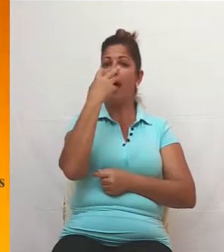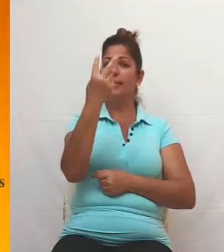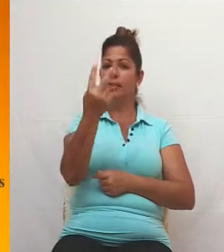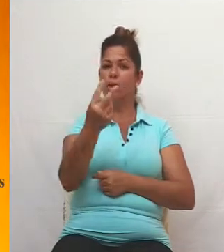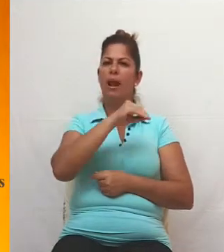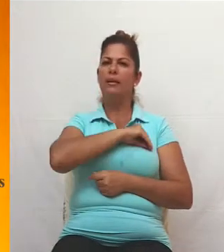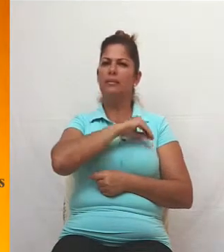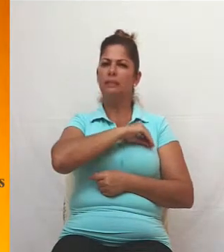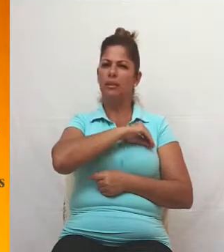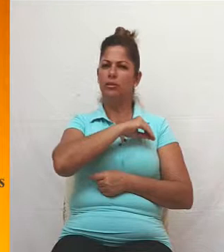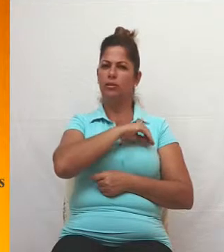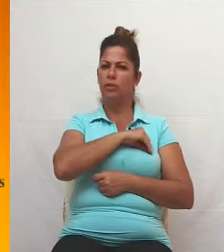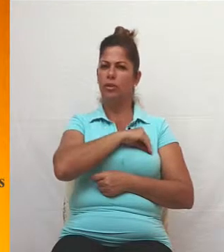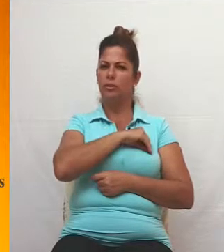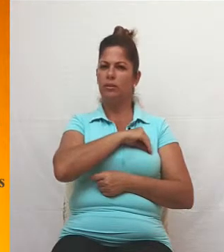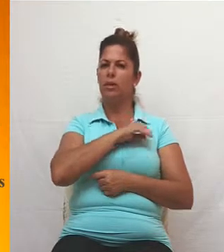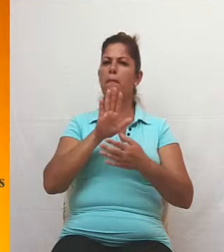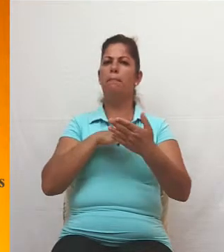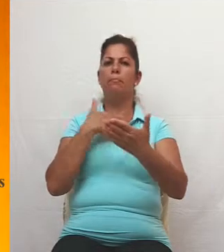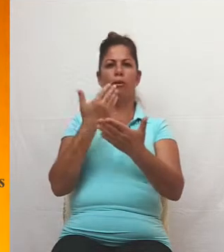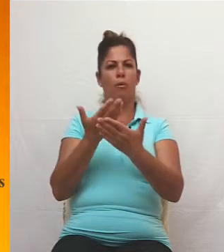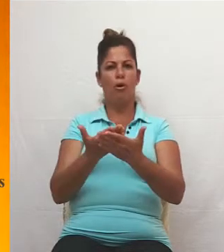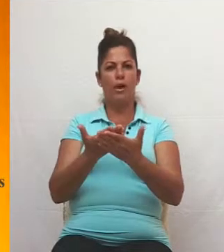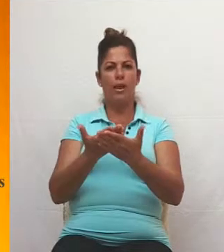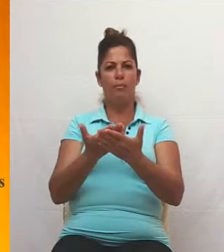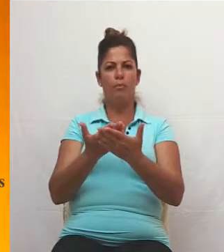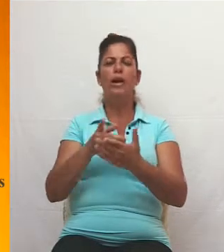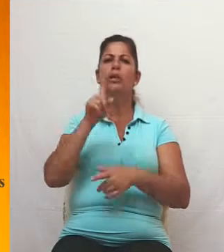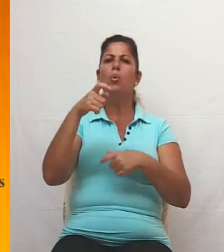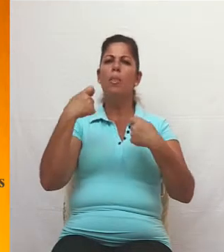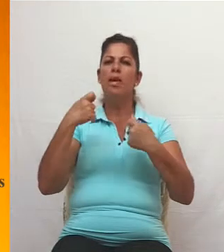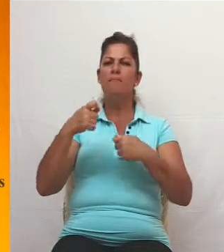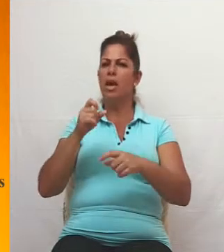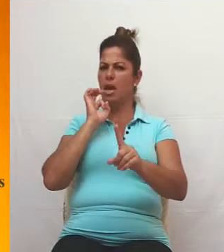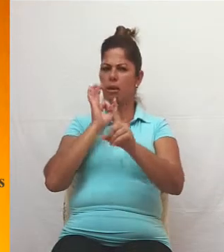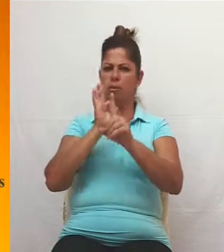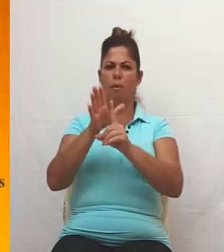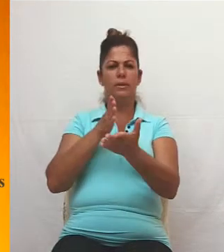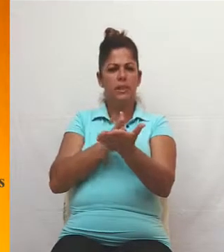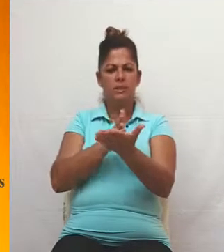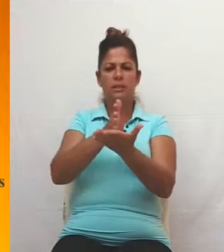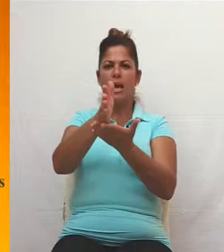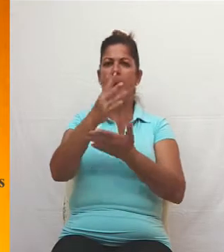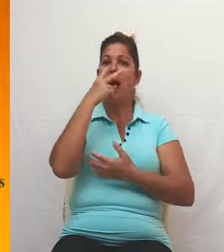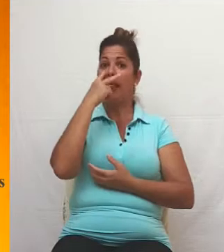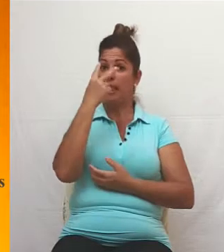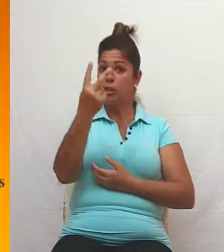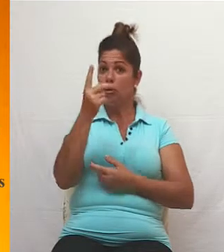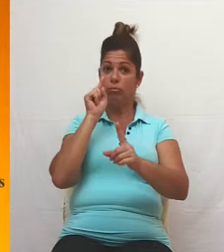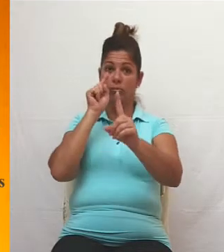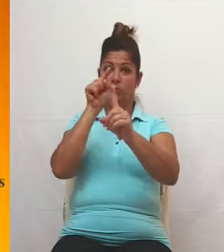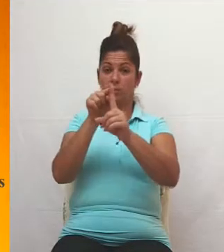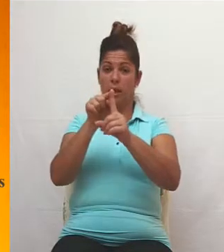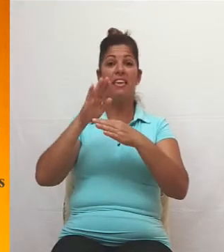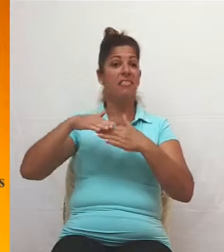el objetivo de atender a las sensaciones que te proponemos es que póngase en marcha la atención